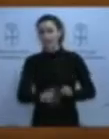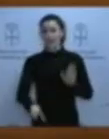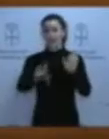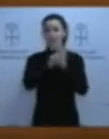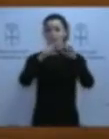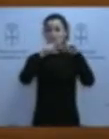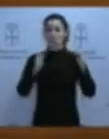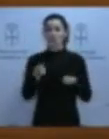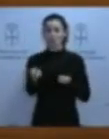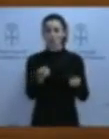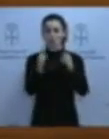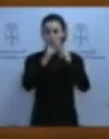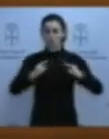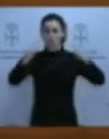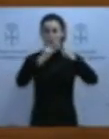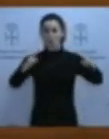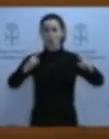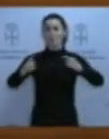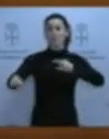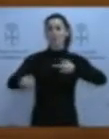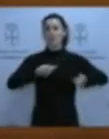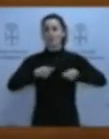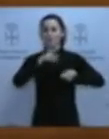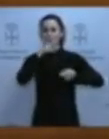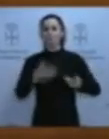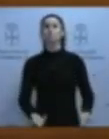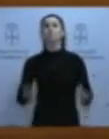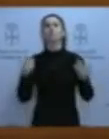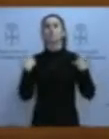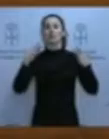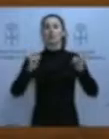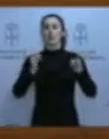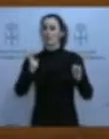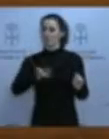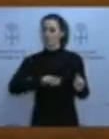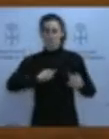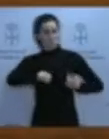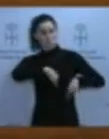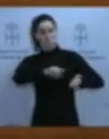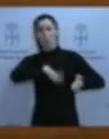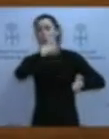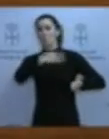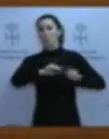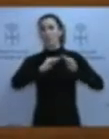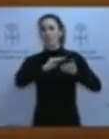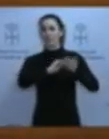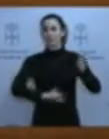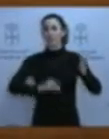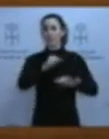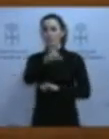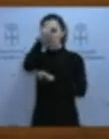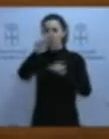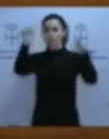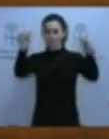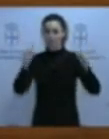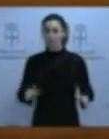los mercados y que da competencias a los ayuntamientos para elaborar sus ordenanzas municipales que determinan las características